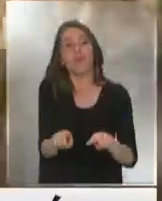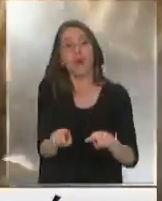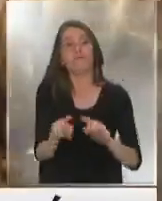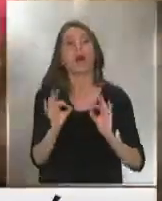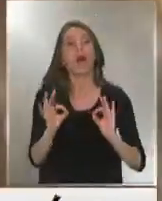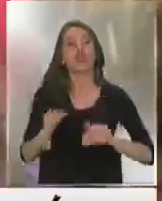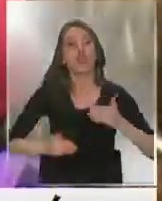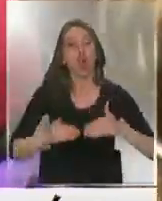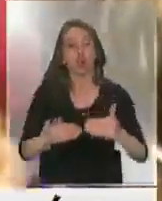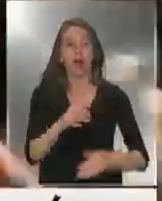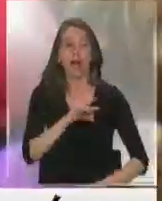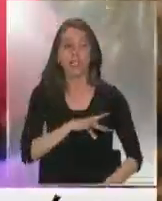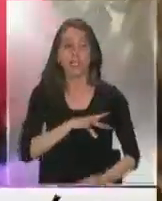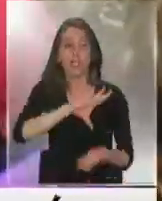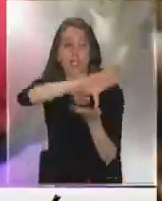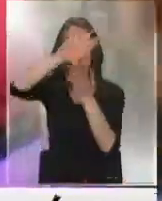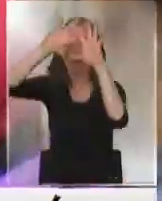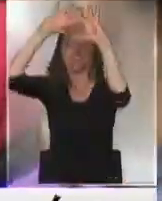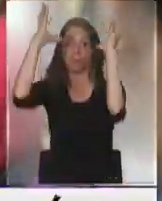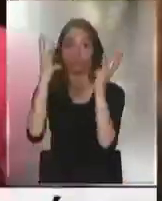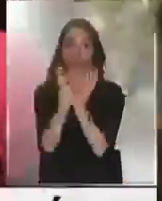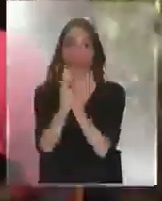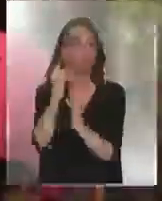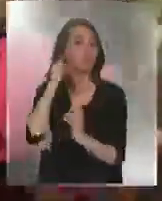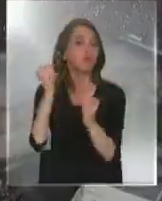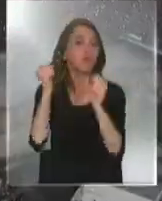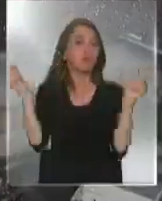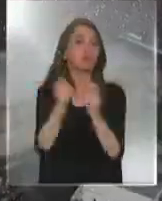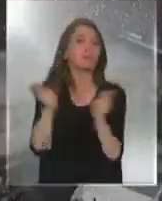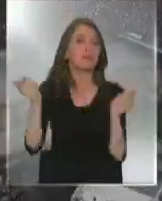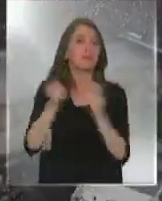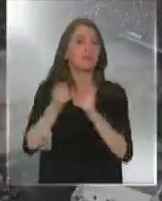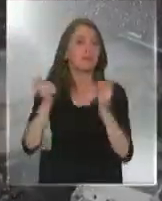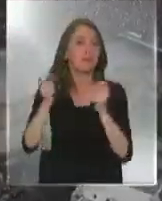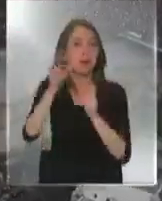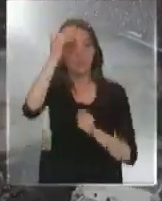normalidad, en Chile y el mundo sigue sonando fuerte el ruido de las cacerolas.